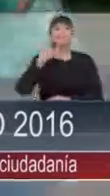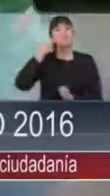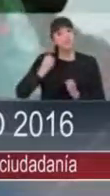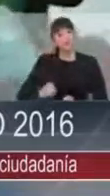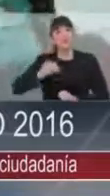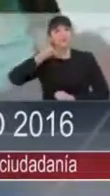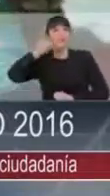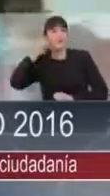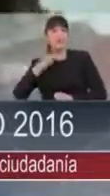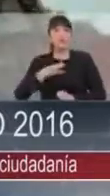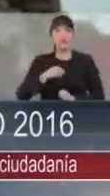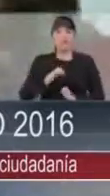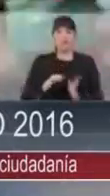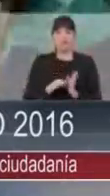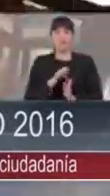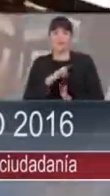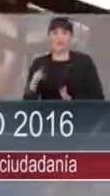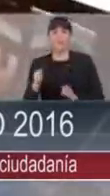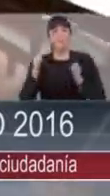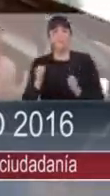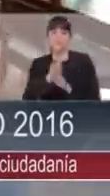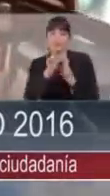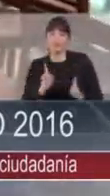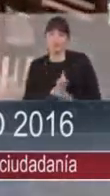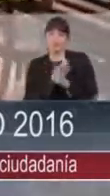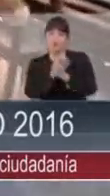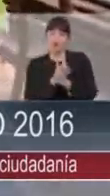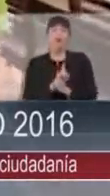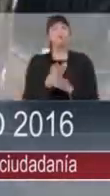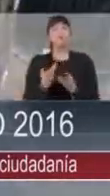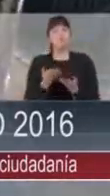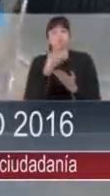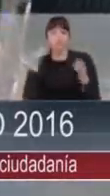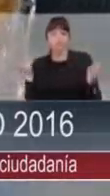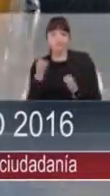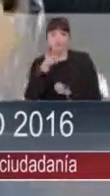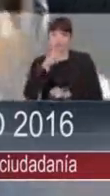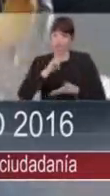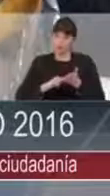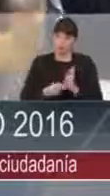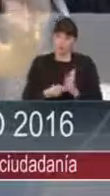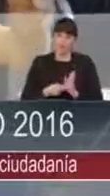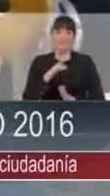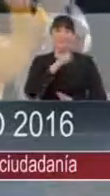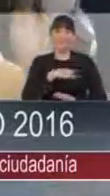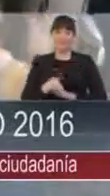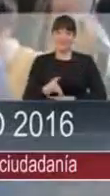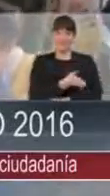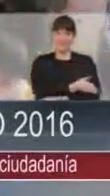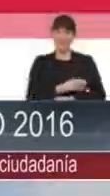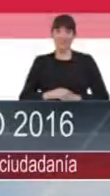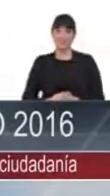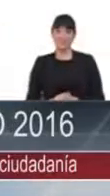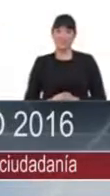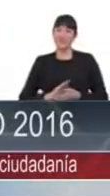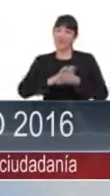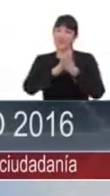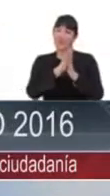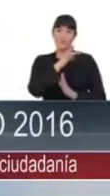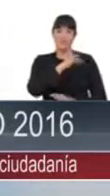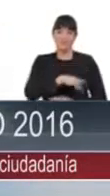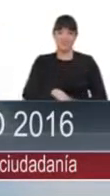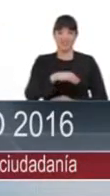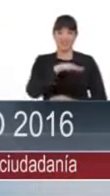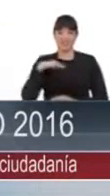de recursos especiales y de refuerzo para los hospitales de la región, el Centro Asistencial Norte y para la atención primaria, los que suman un total